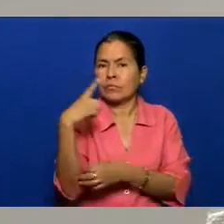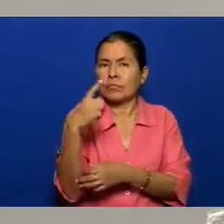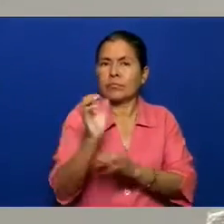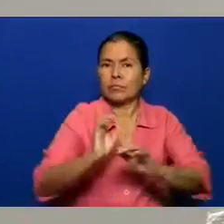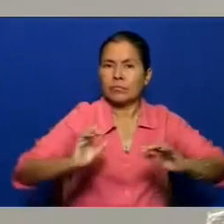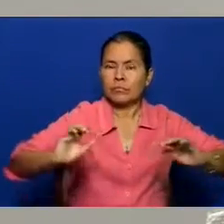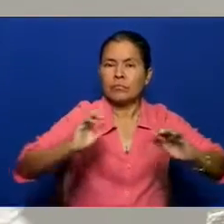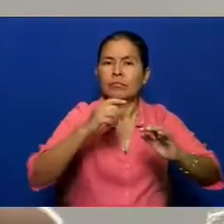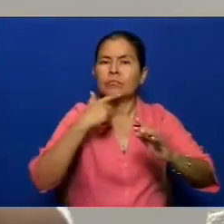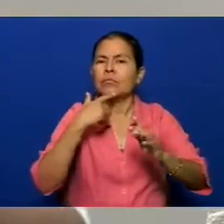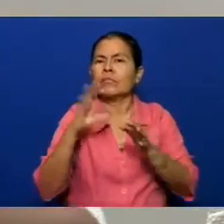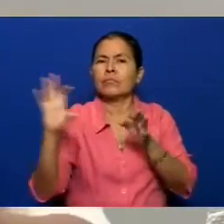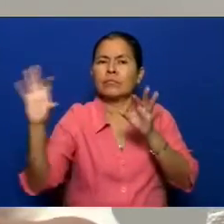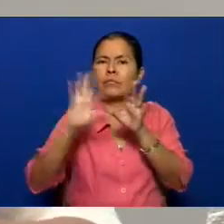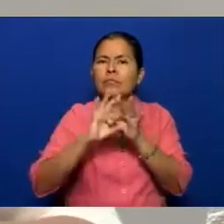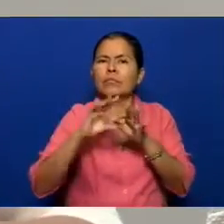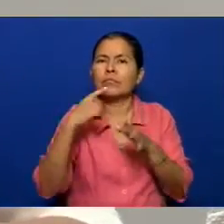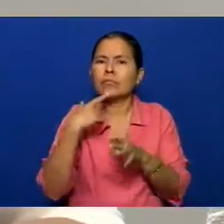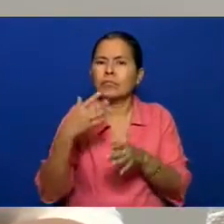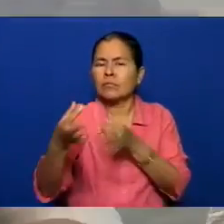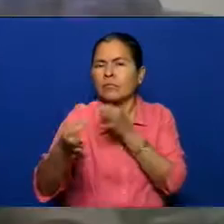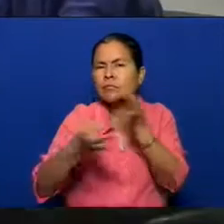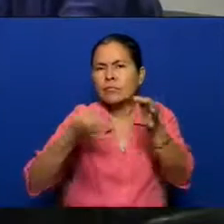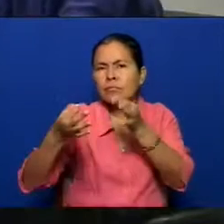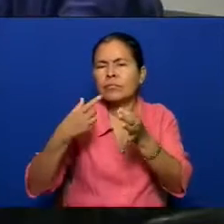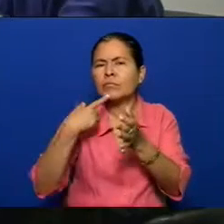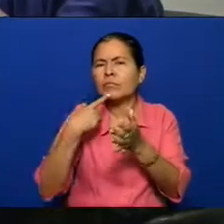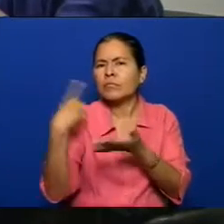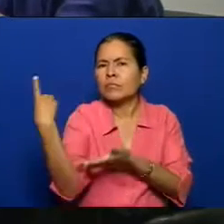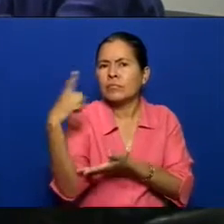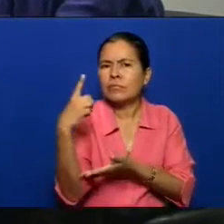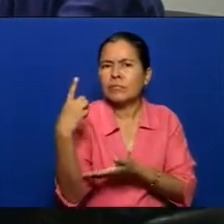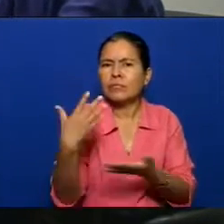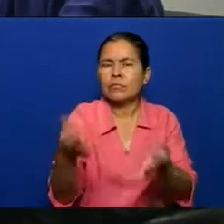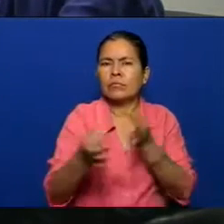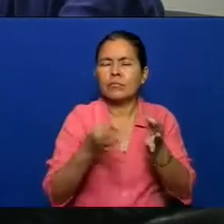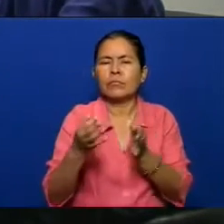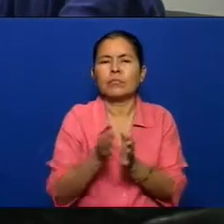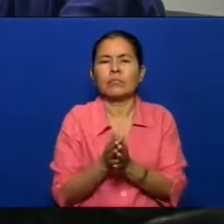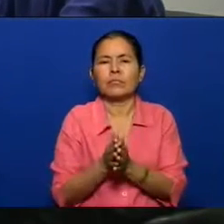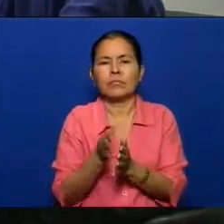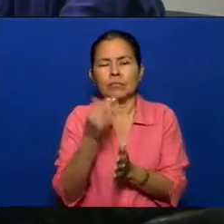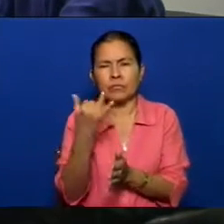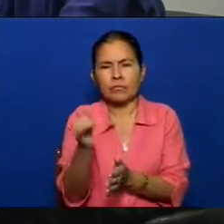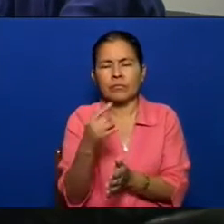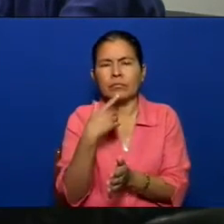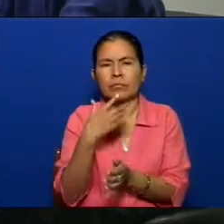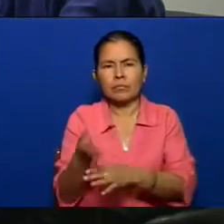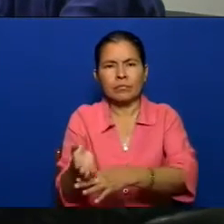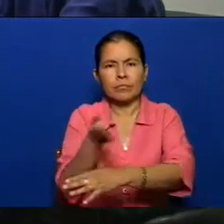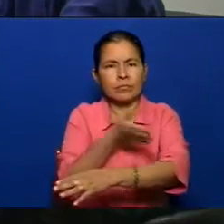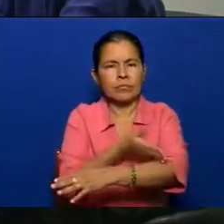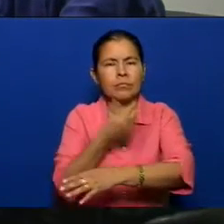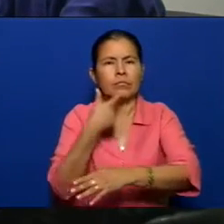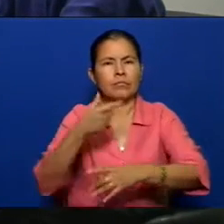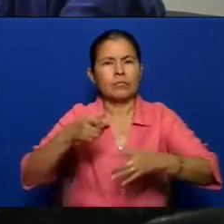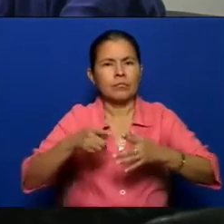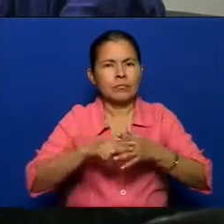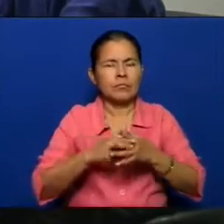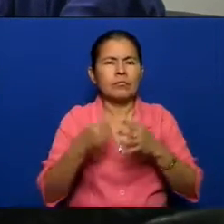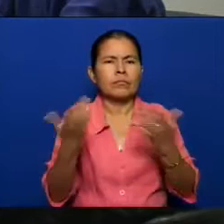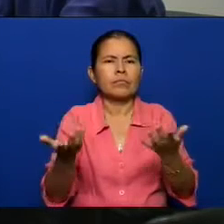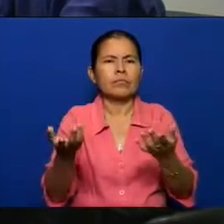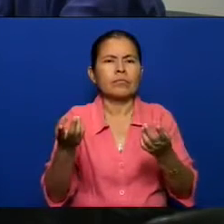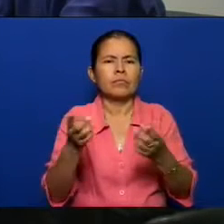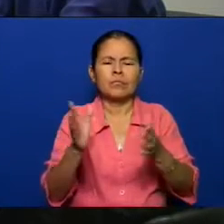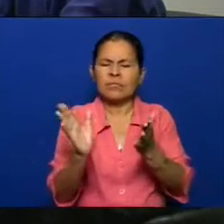Niñez. ¿En qué consisten, diputado? Susana, quizás antes de mencionarte qué cosa es la